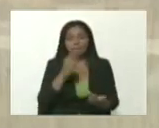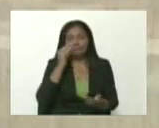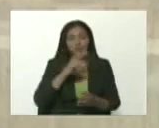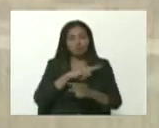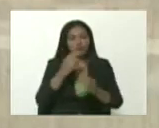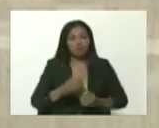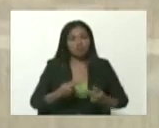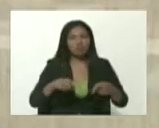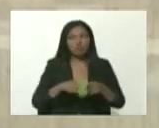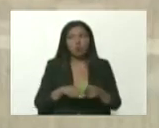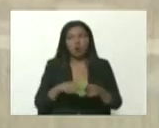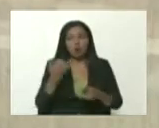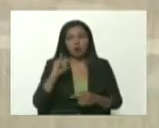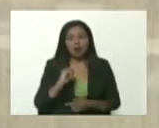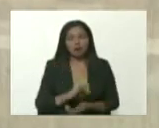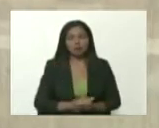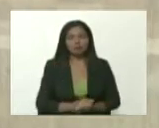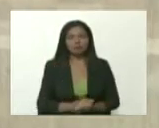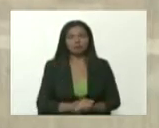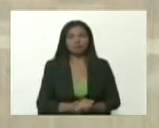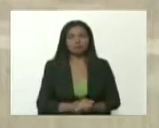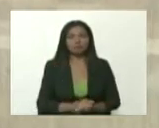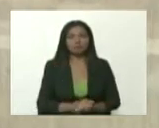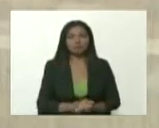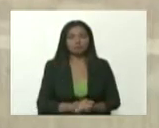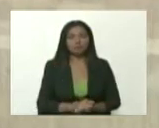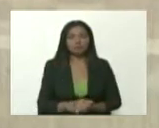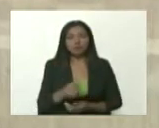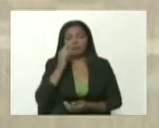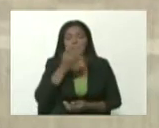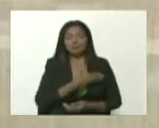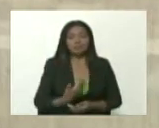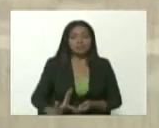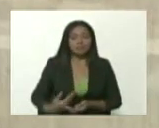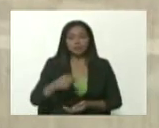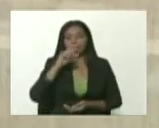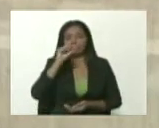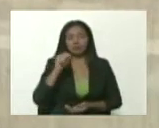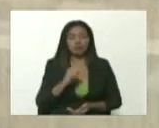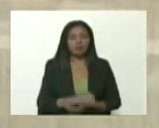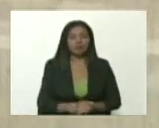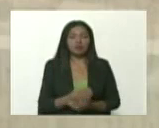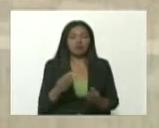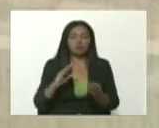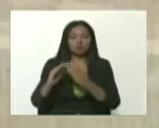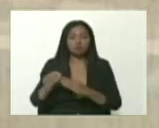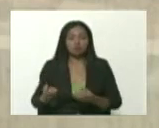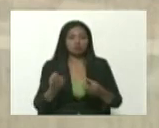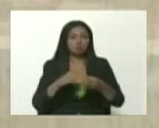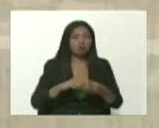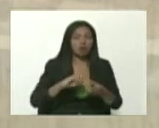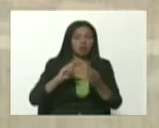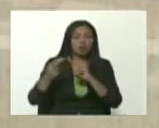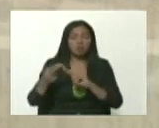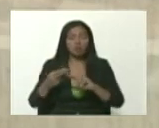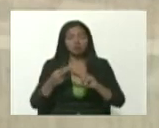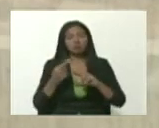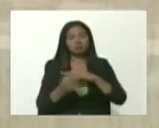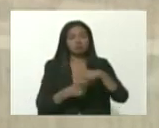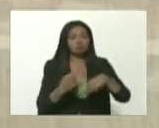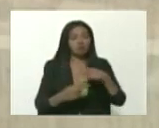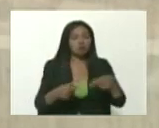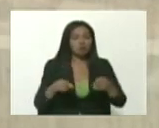fuerza. Fuerza es lo que hay. Enrique Piñango me dice, presidente Maduro, la Asociación Cooperativa La Revolución Económica,